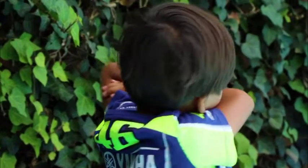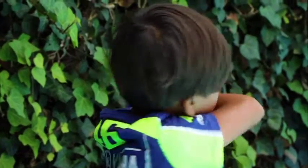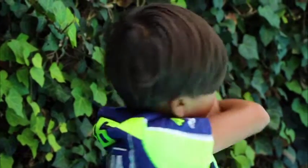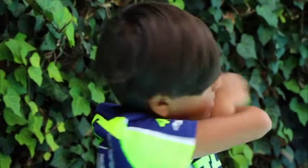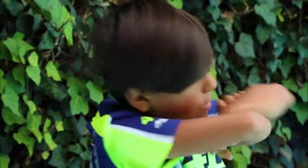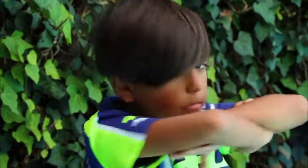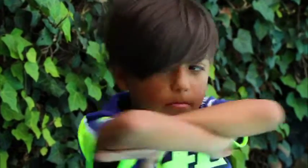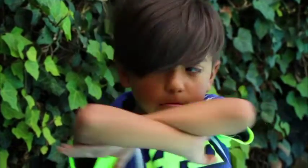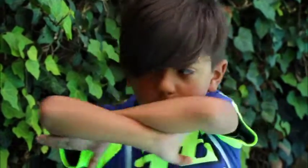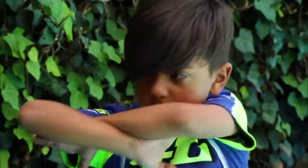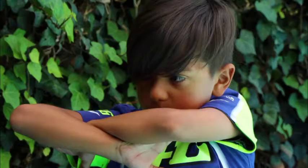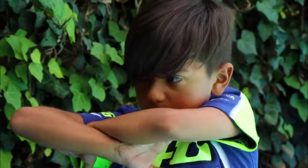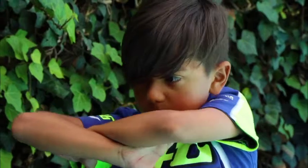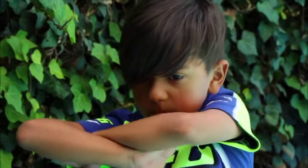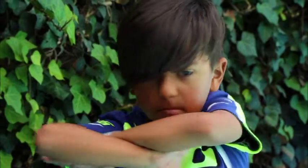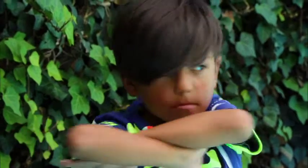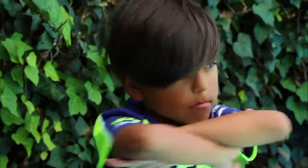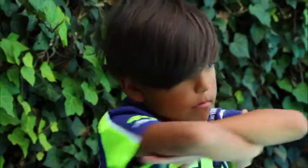la torsión.